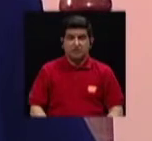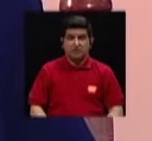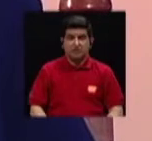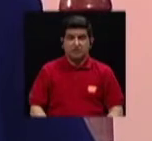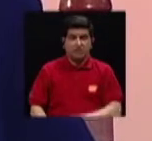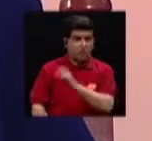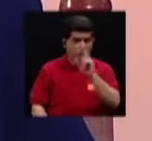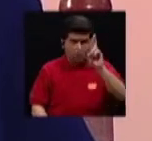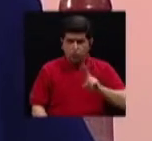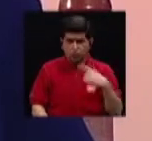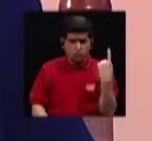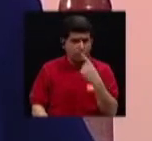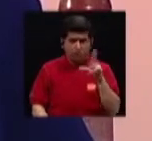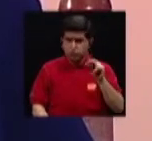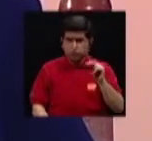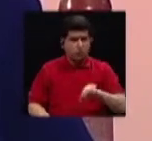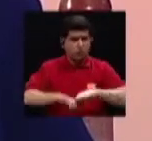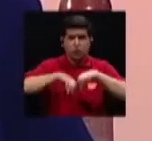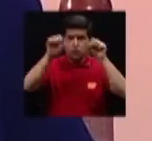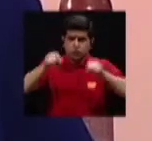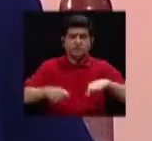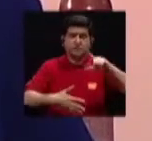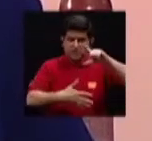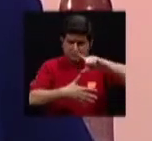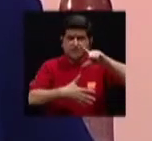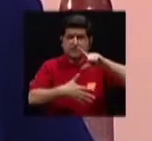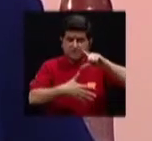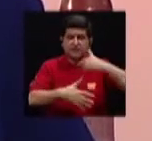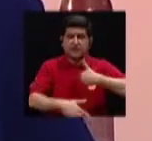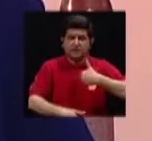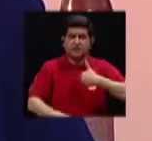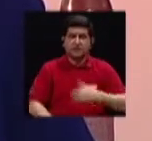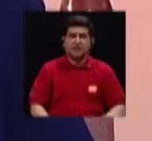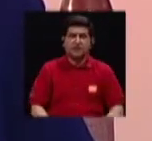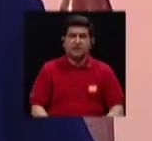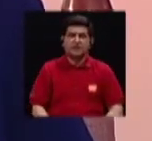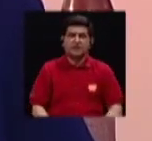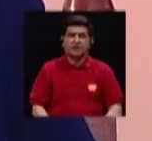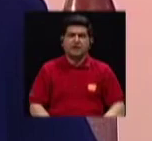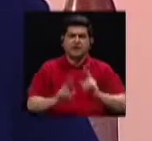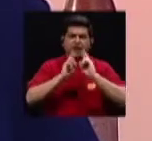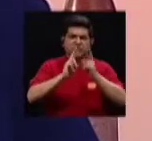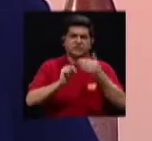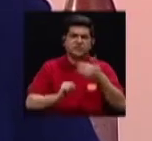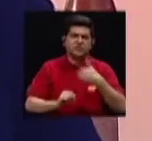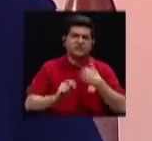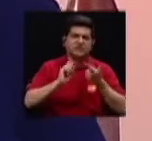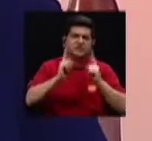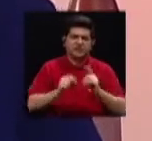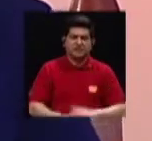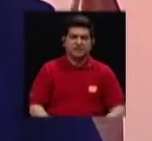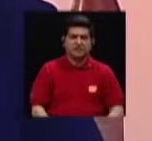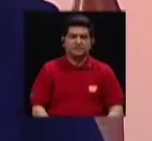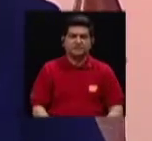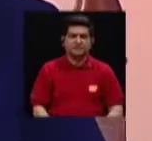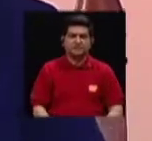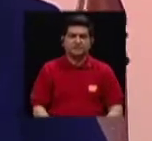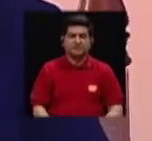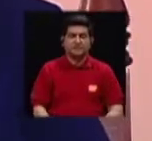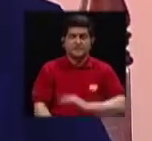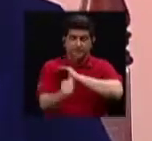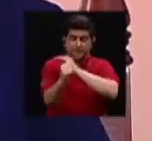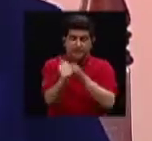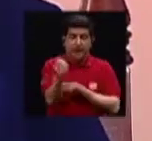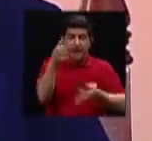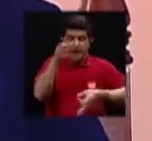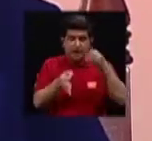sino de los sistemas, claro, en América Latina. Claro. ¿Qué respuestas hay ahí? Bueno, el Poder Judicial, a